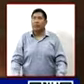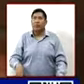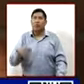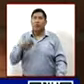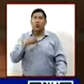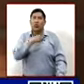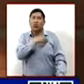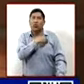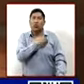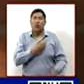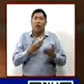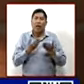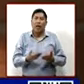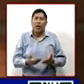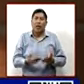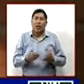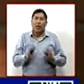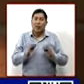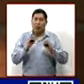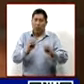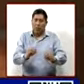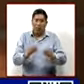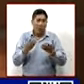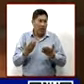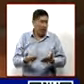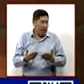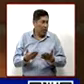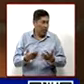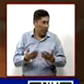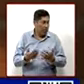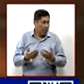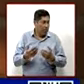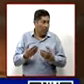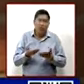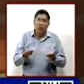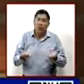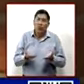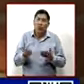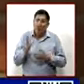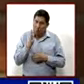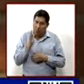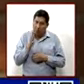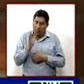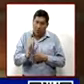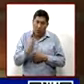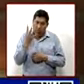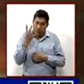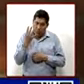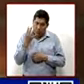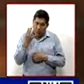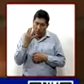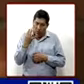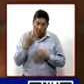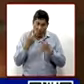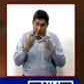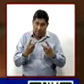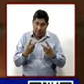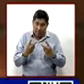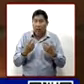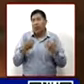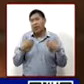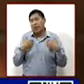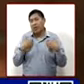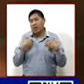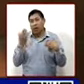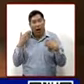Estamos en el habitáculo, en este canil que le han proporcionado aquí en el albergue Génesis, donde está la mamá con sus cuatro cachorros. Como ustedes ven,